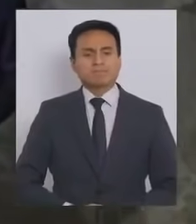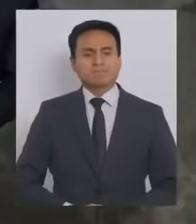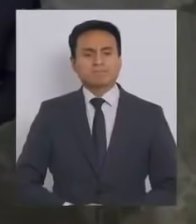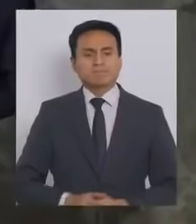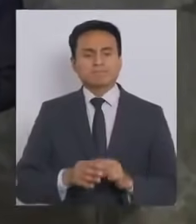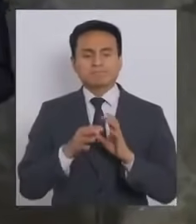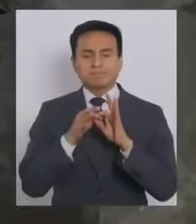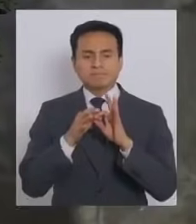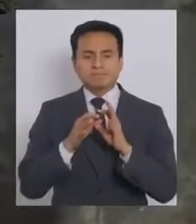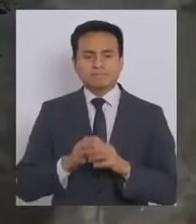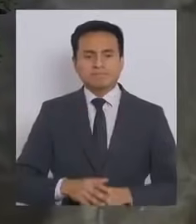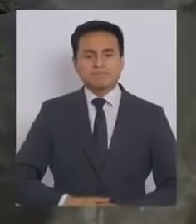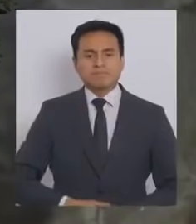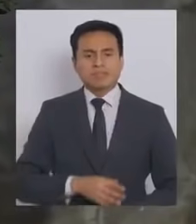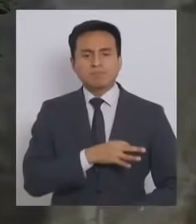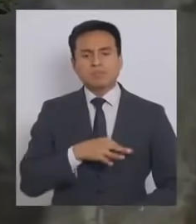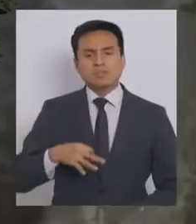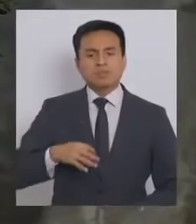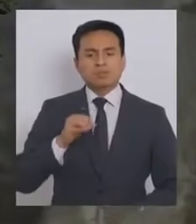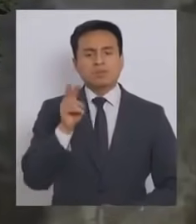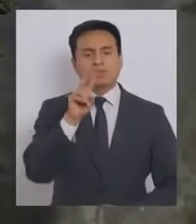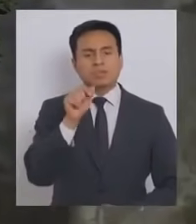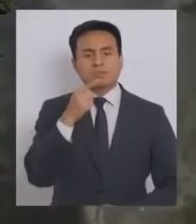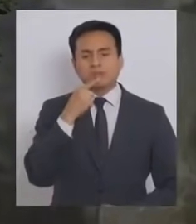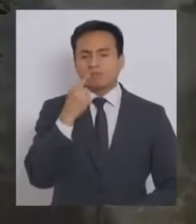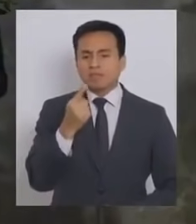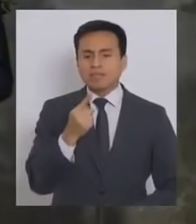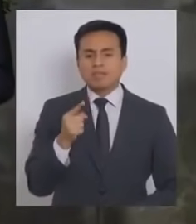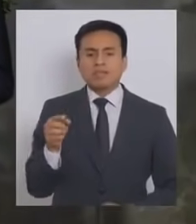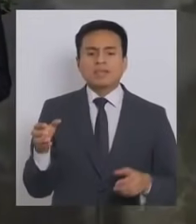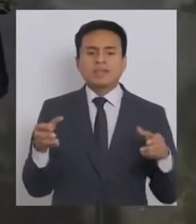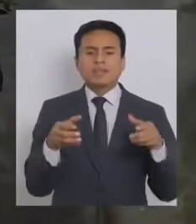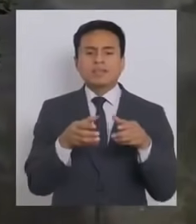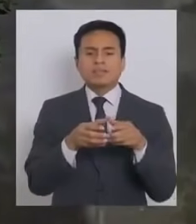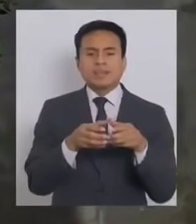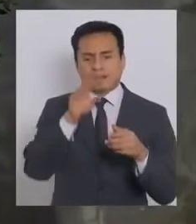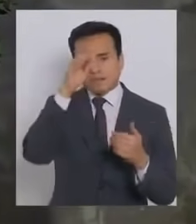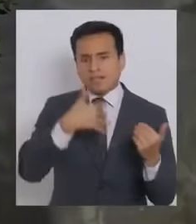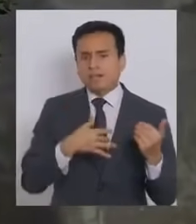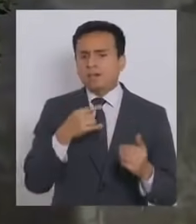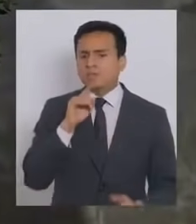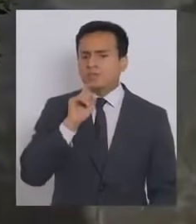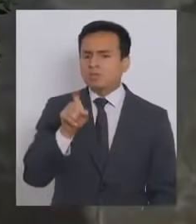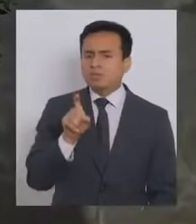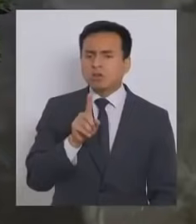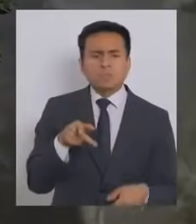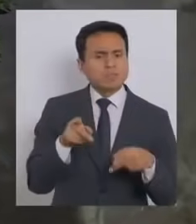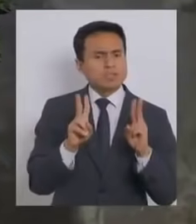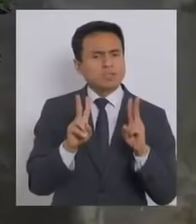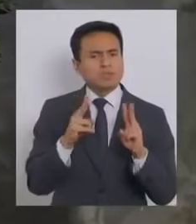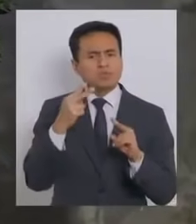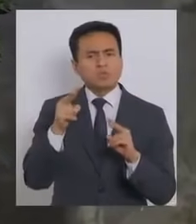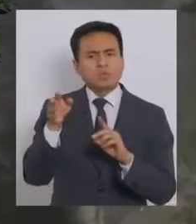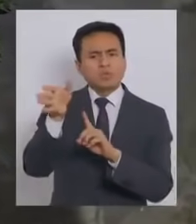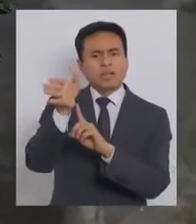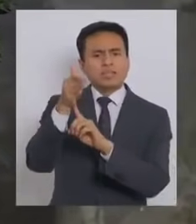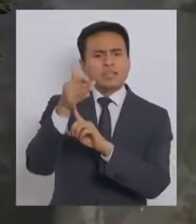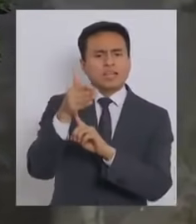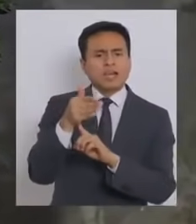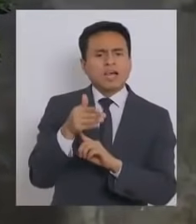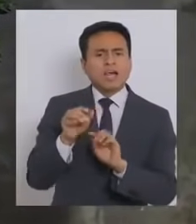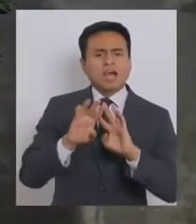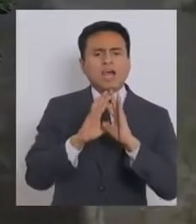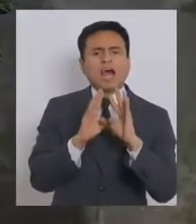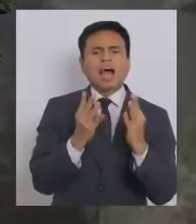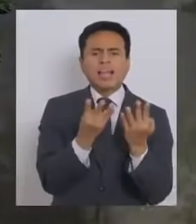Muchas gracias. Ministro Rosa, preguntarle, la Iglesia Evangélica criticó que no le fue permitido poner su bandera en la Convención